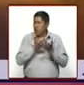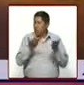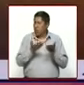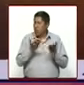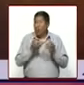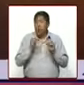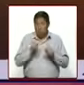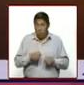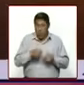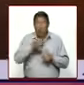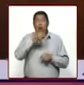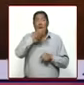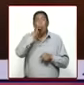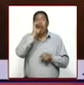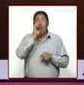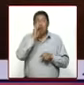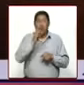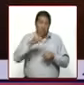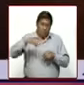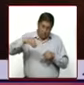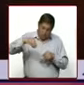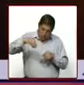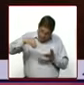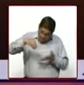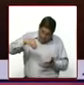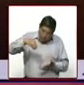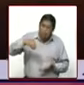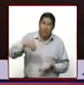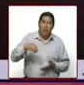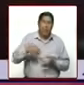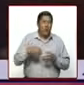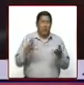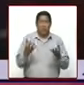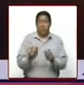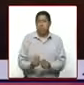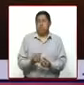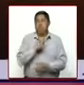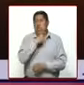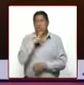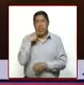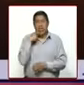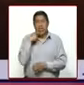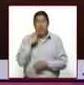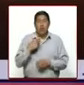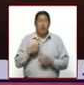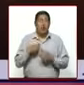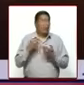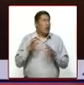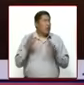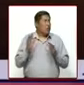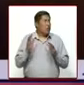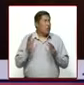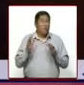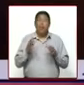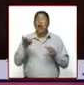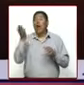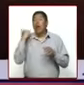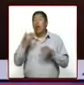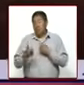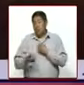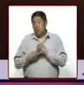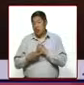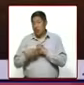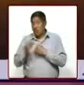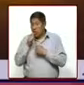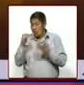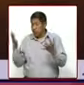se podía consumir el agua, están seca, o donde se podía poder traer agua para poder apagar el fuego, están secos, ¿no? Entonces